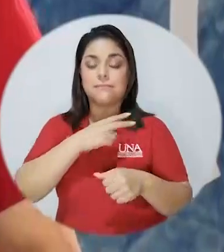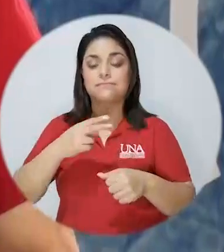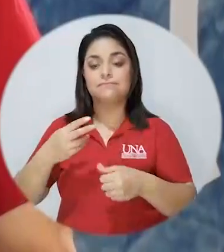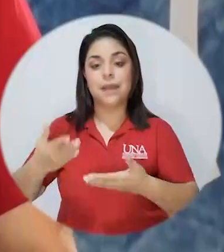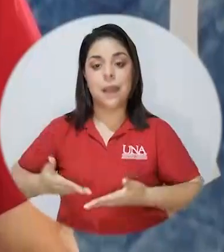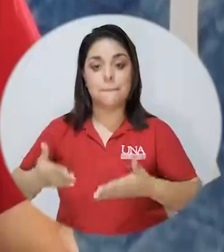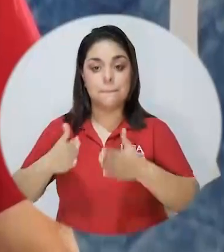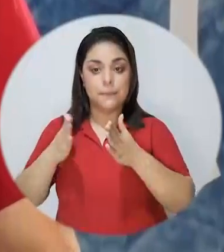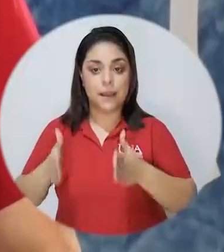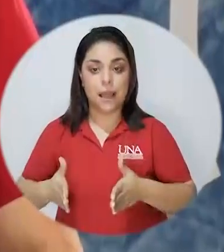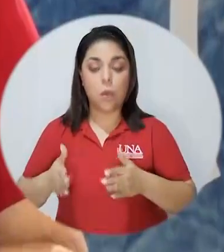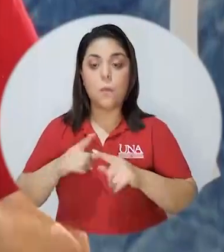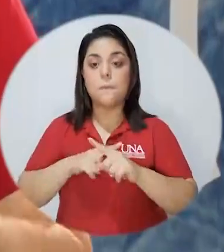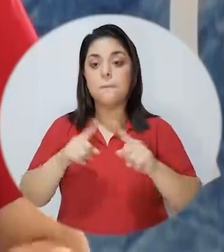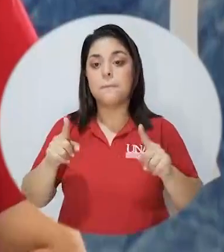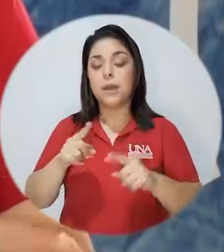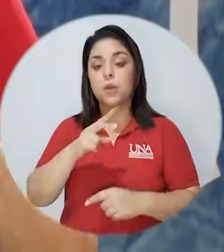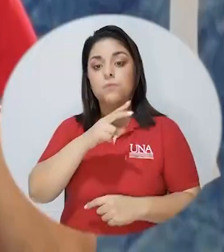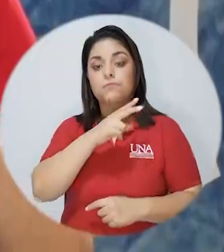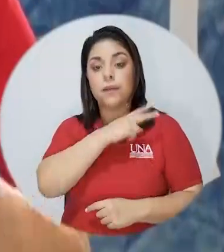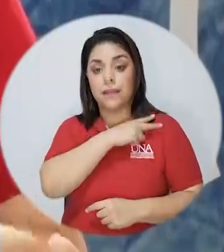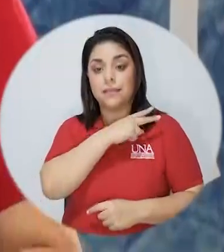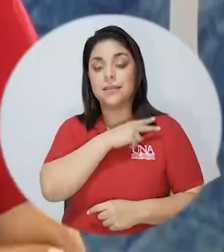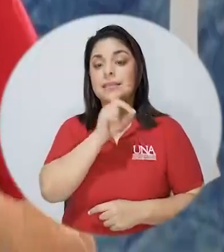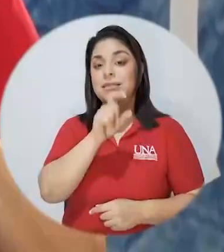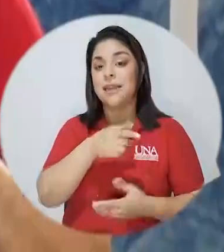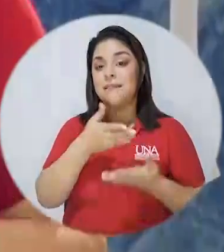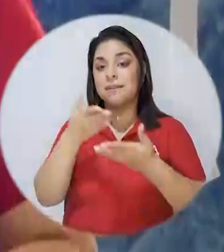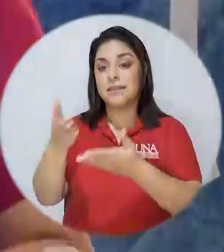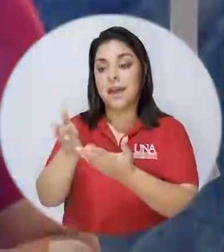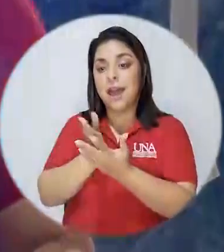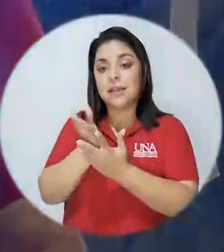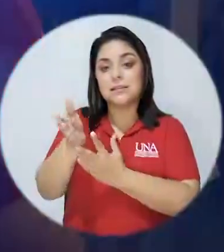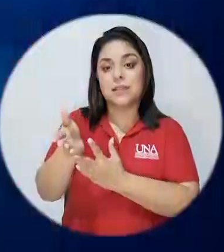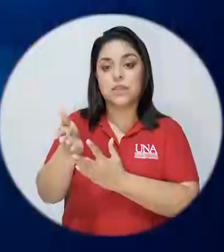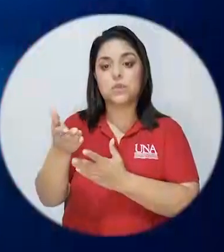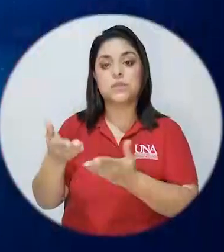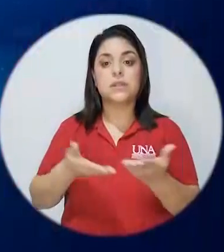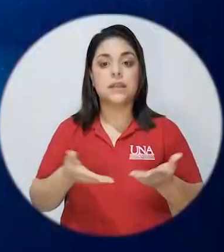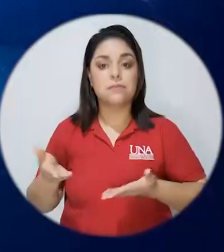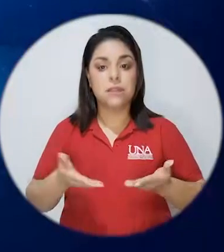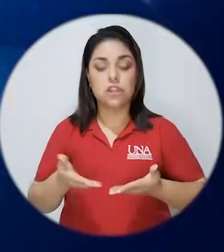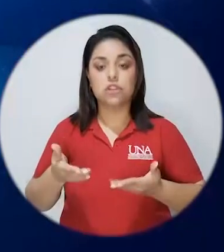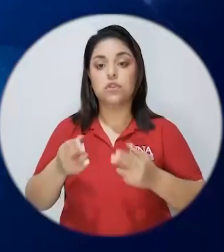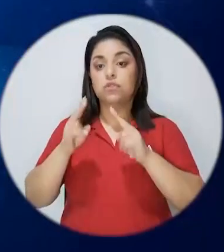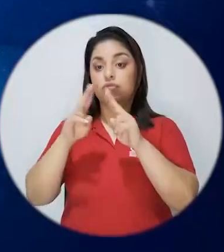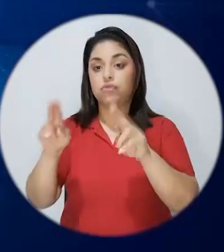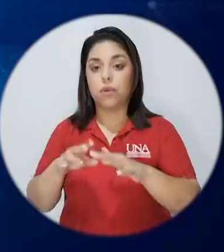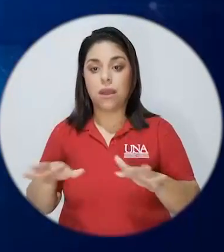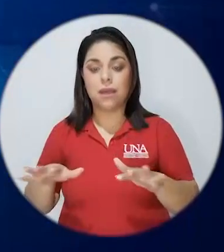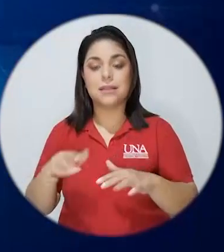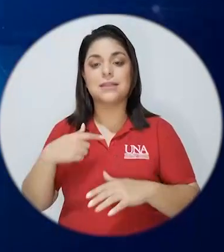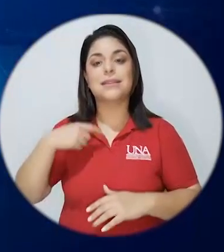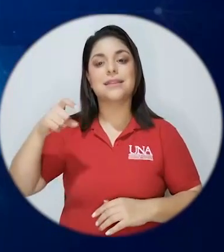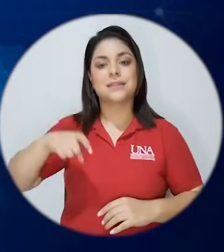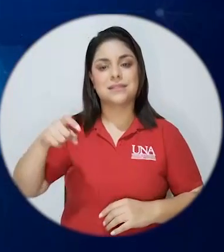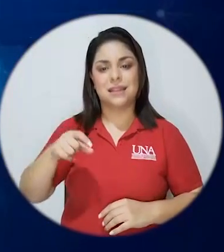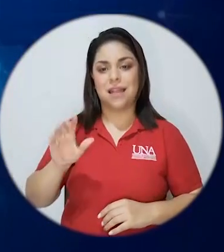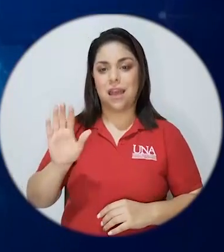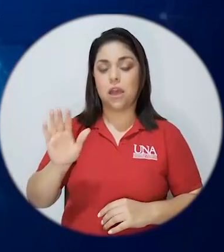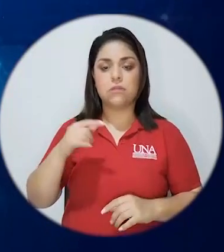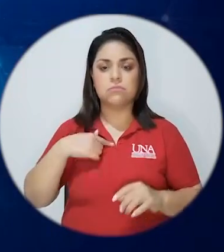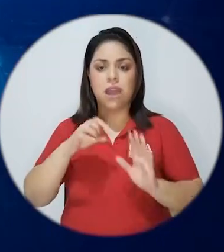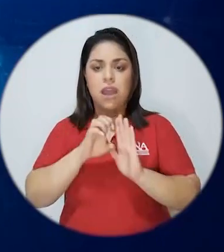el patrono tiene que brindarle el acceso a los servicios, a las redes, a todo lo que ocupe. O sea, yo no me puedo ir a mi casa y tener